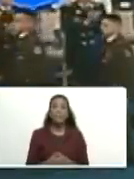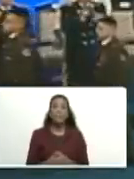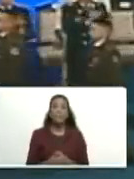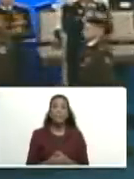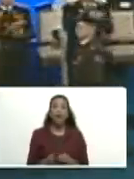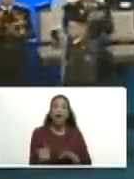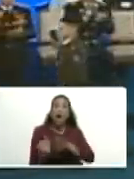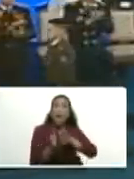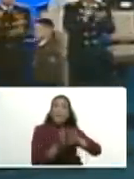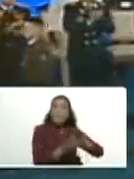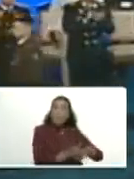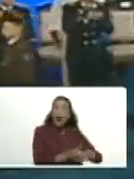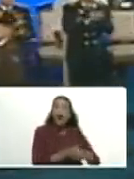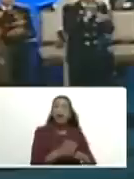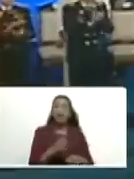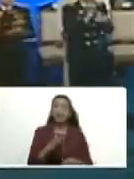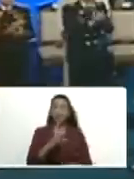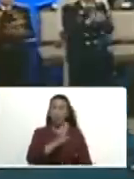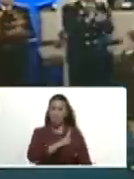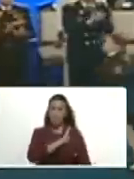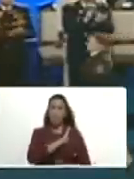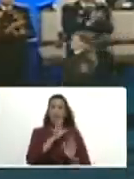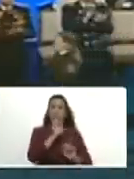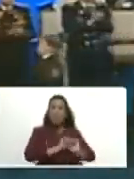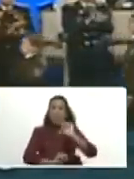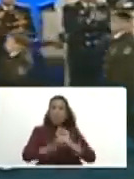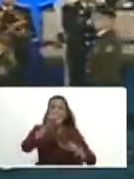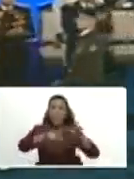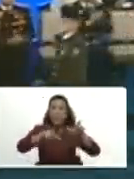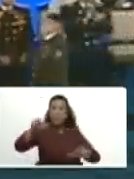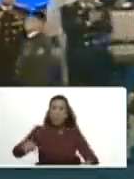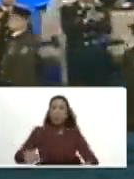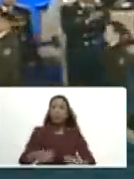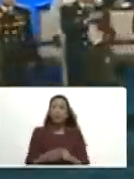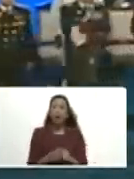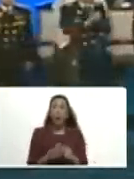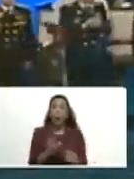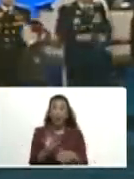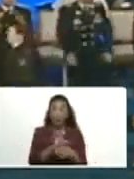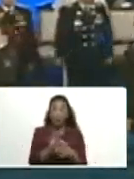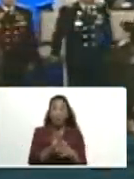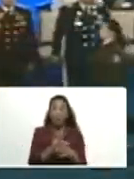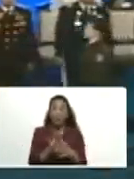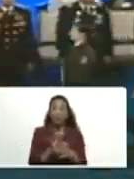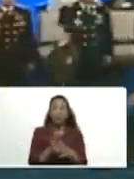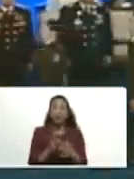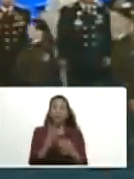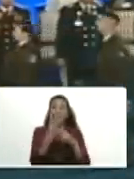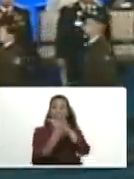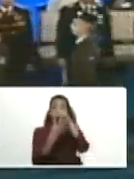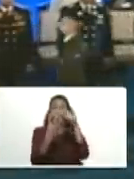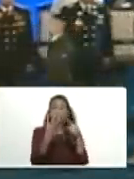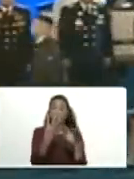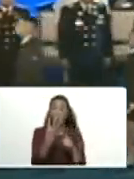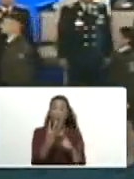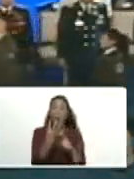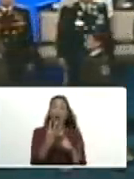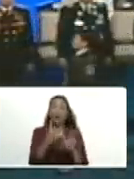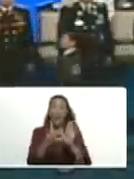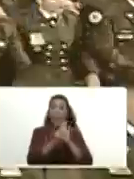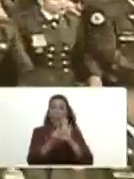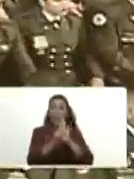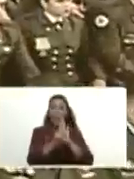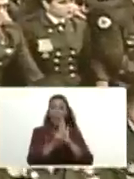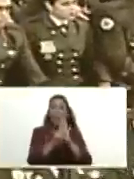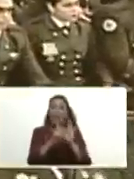Aparte del funcionamiento esencial de la seguridad y defensa de la nación, con el funcionamiento de los cuatro componentes, la Ley Orgánica